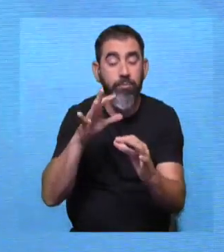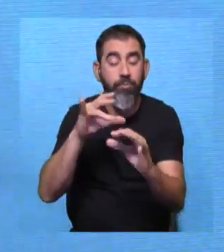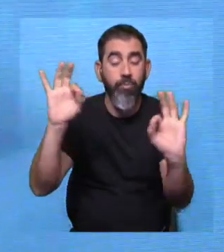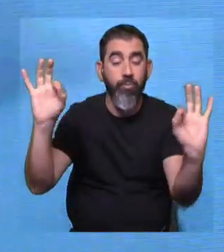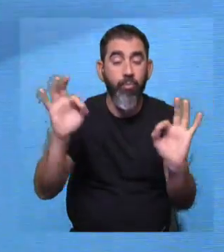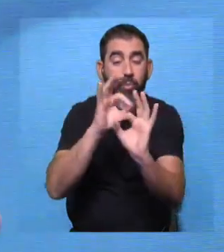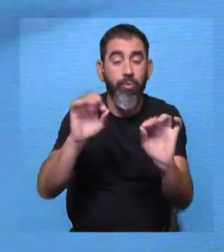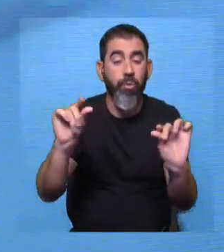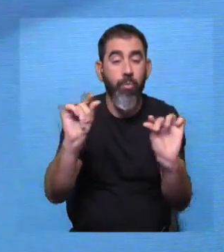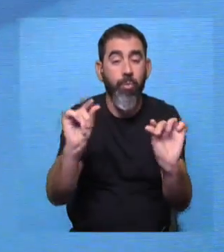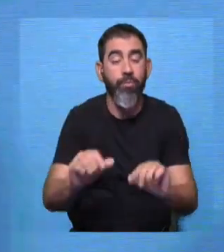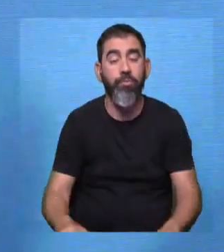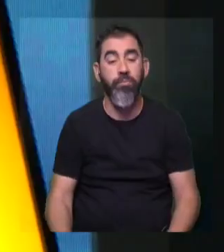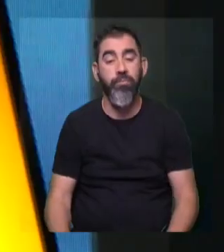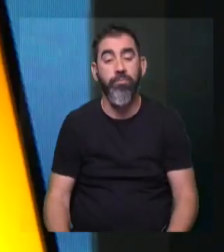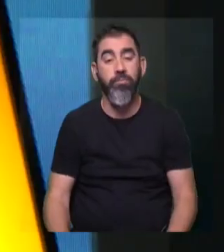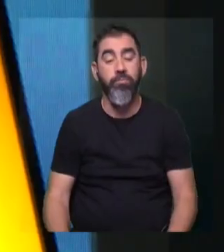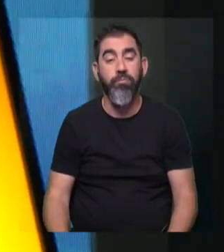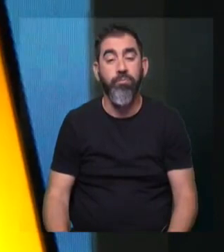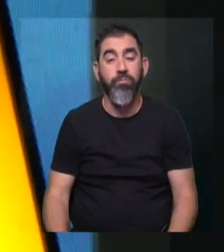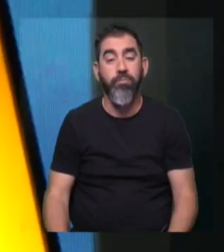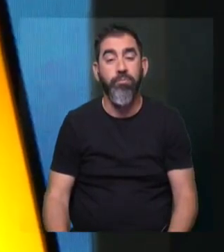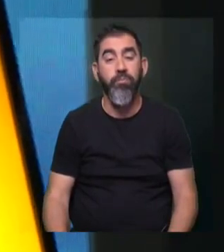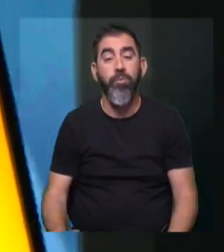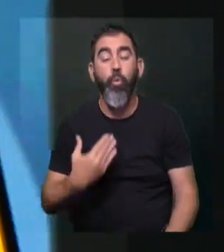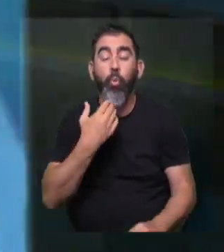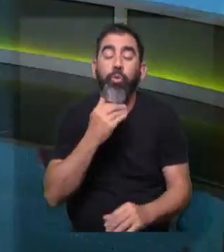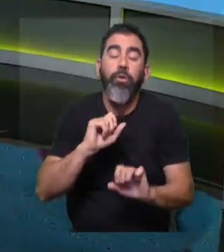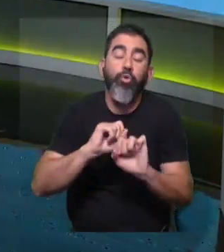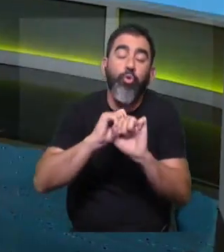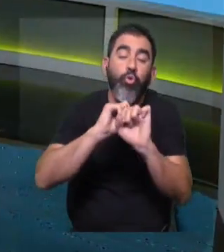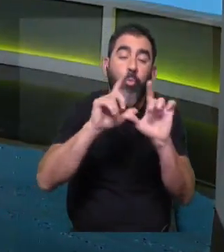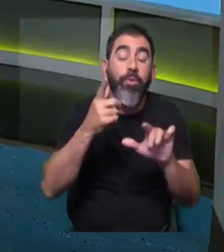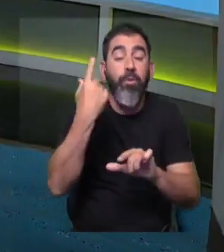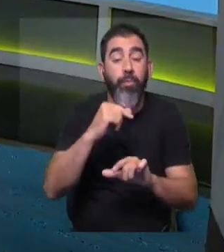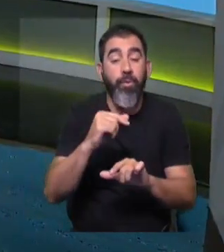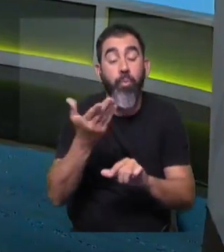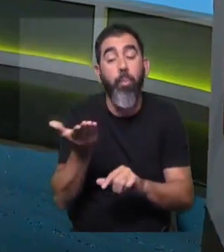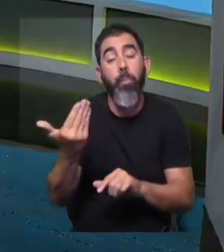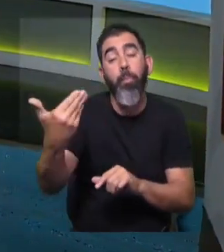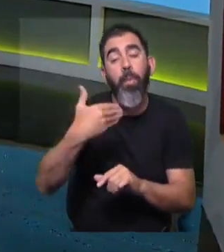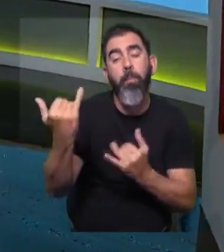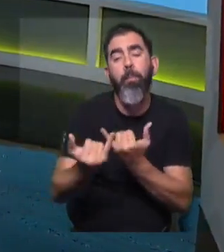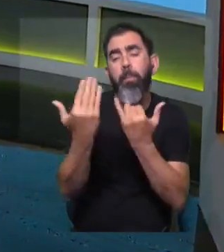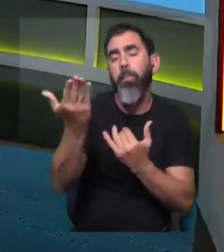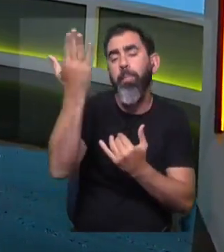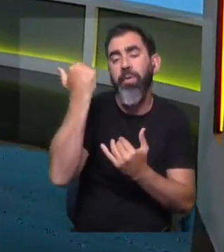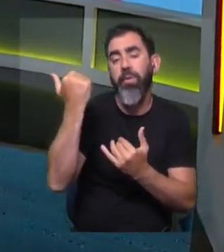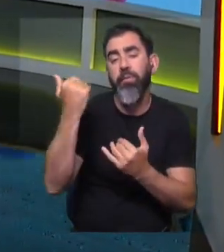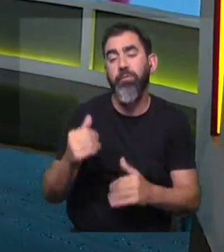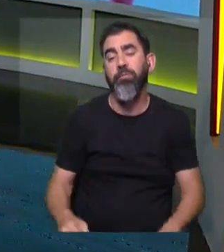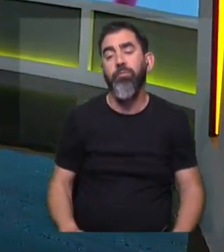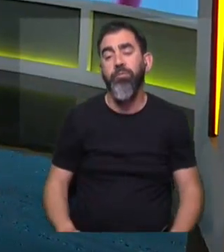con algo de saxo para cerrar el programa. Bueno, no sé si los voy a sorprender, pero en realidad tú me pediste hace unos días